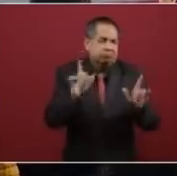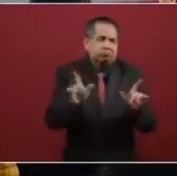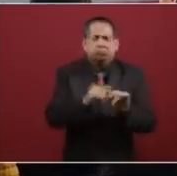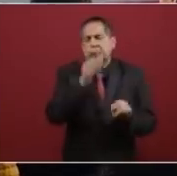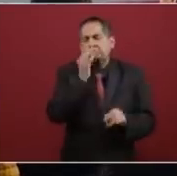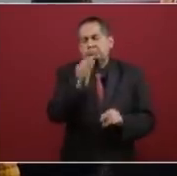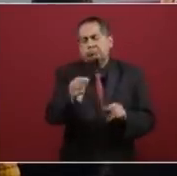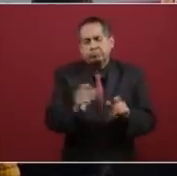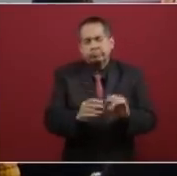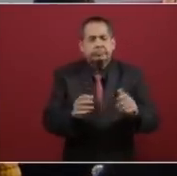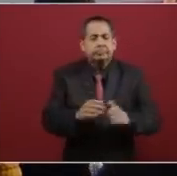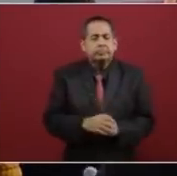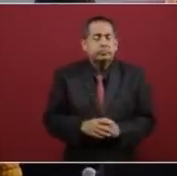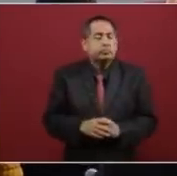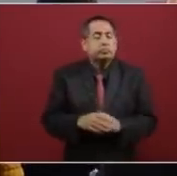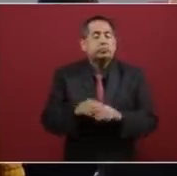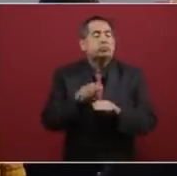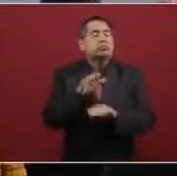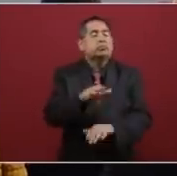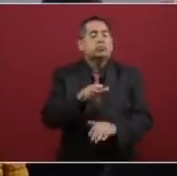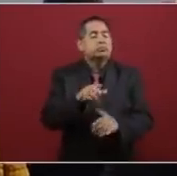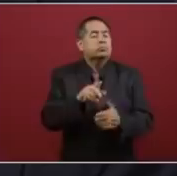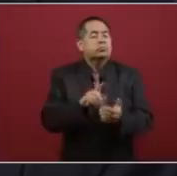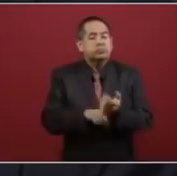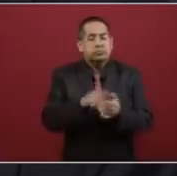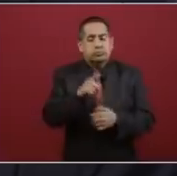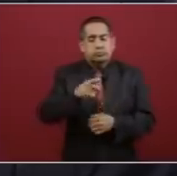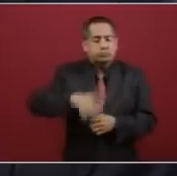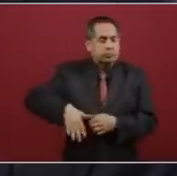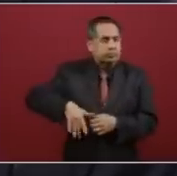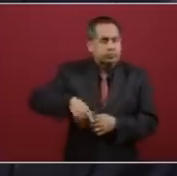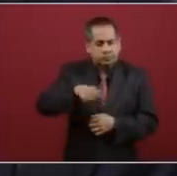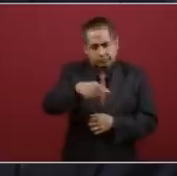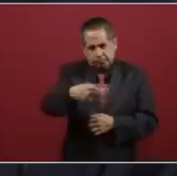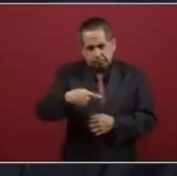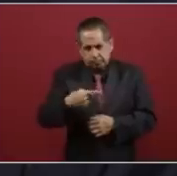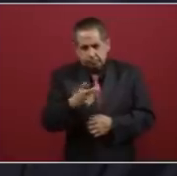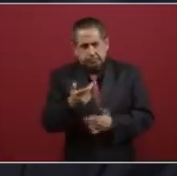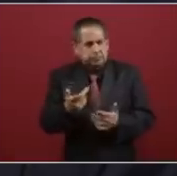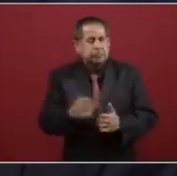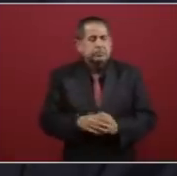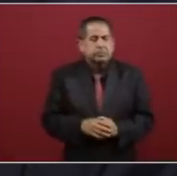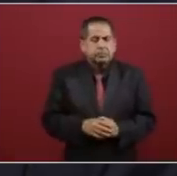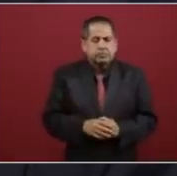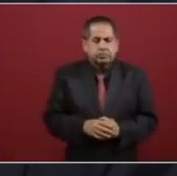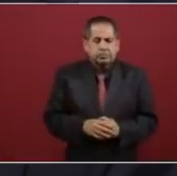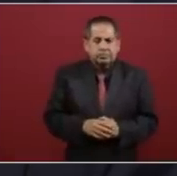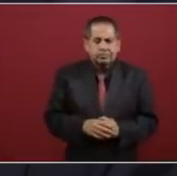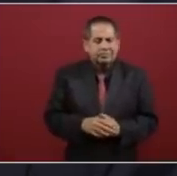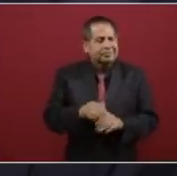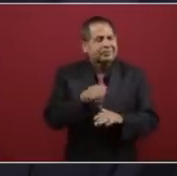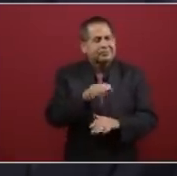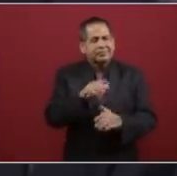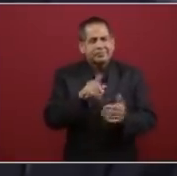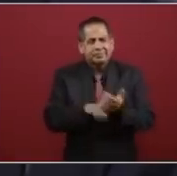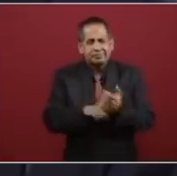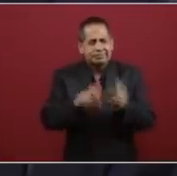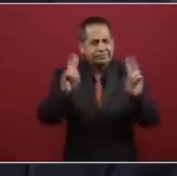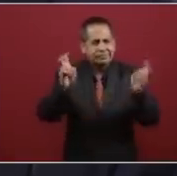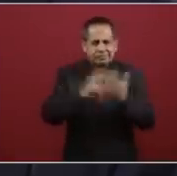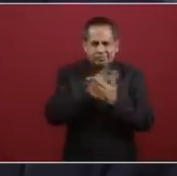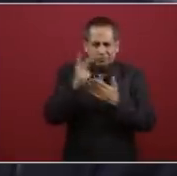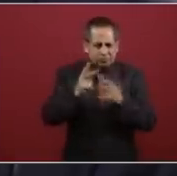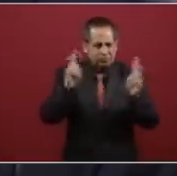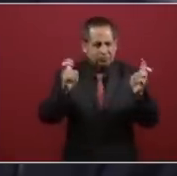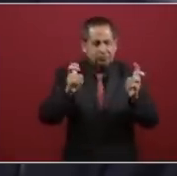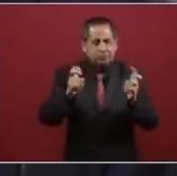contestar. En el caso de tu última pregunta, acerca de Sembrando Vida, es